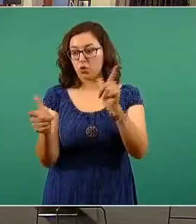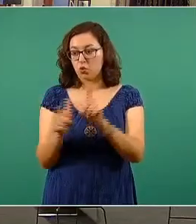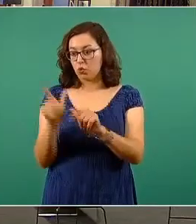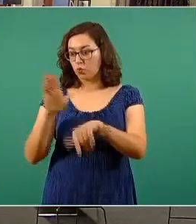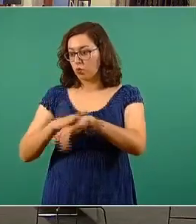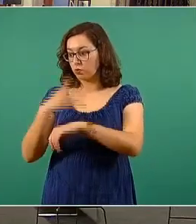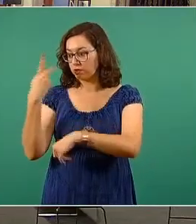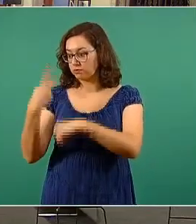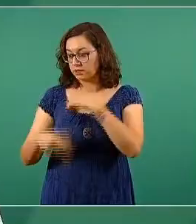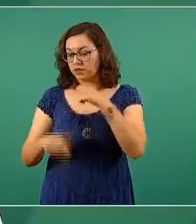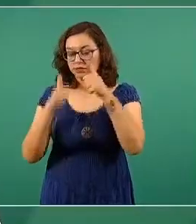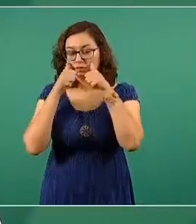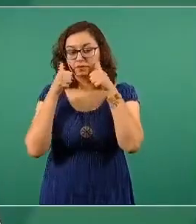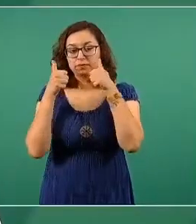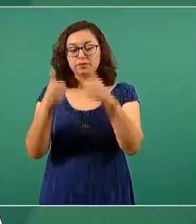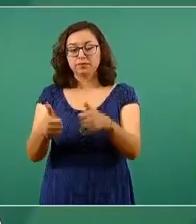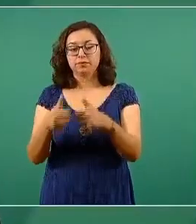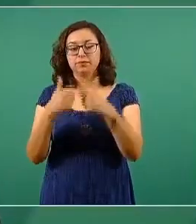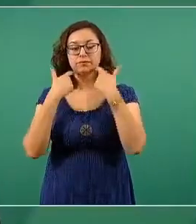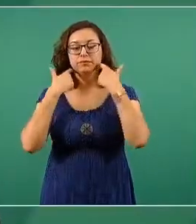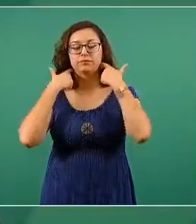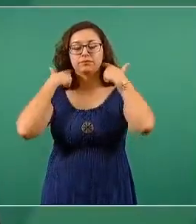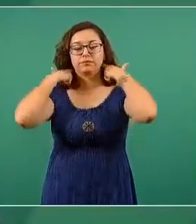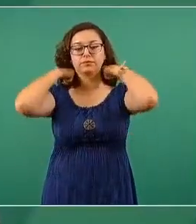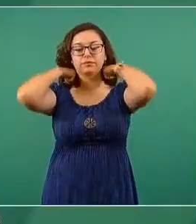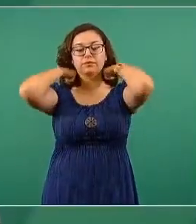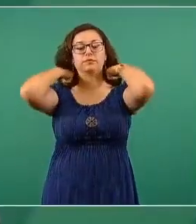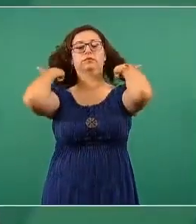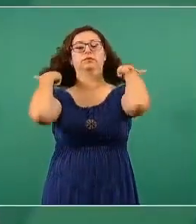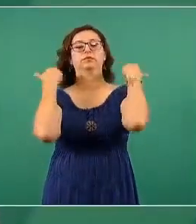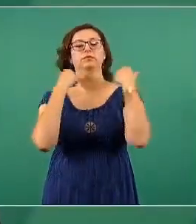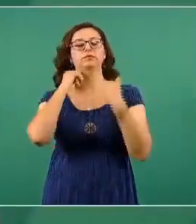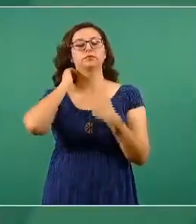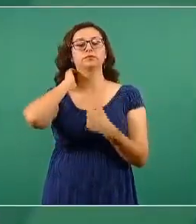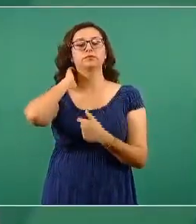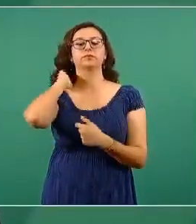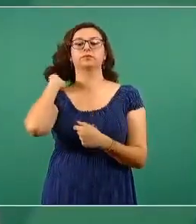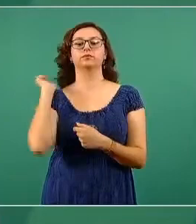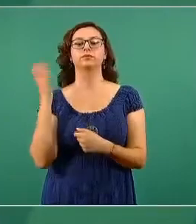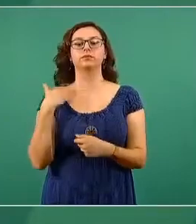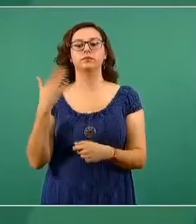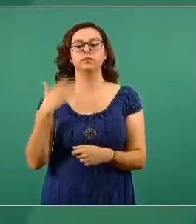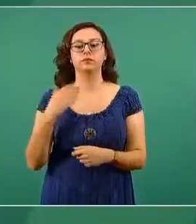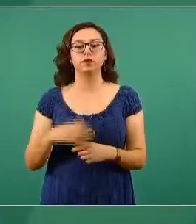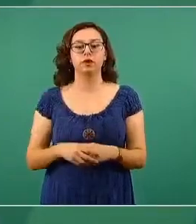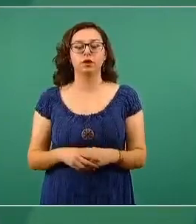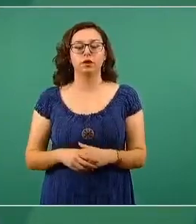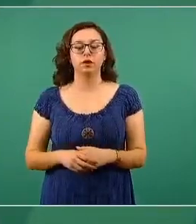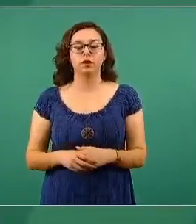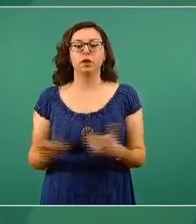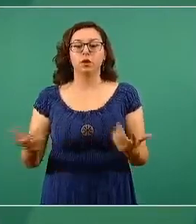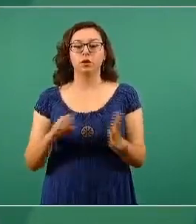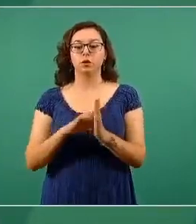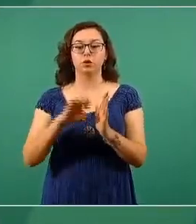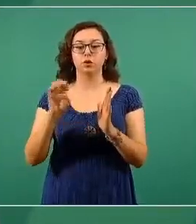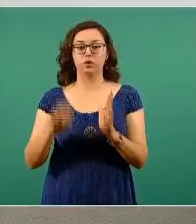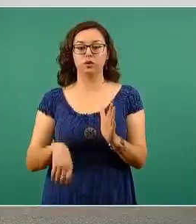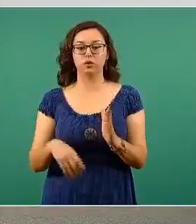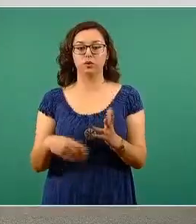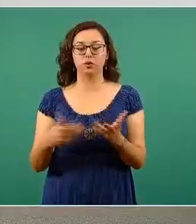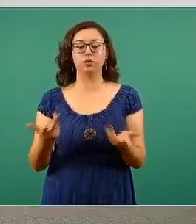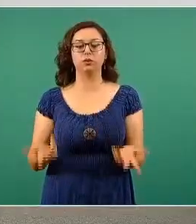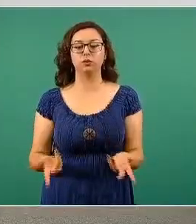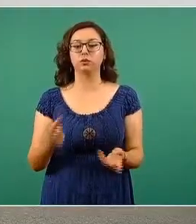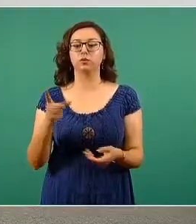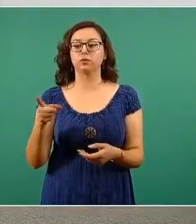grupos de riesgo. Recordemos, por ejemplo, uno de esos cambios importantes que se dio hace poco, esas actualizaciones importantes, fue precisamente en función